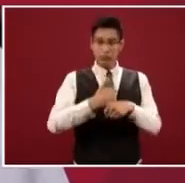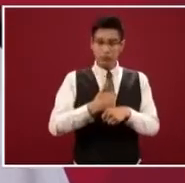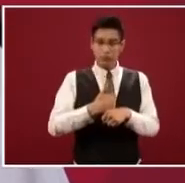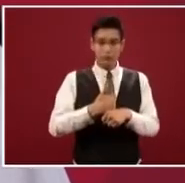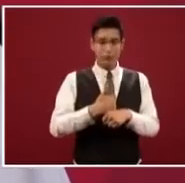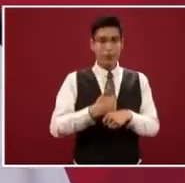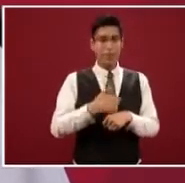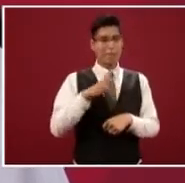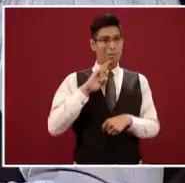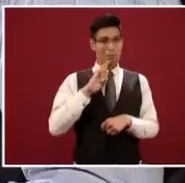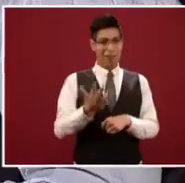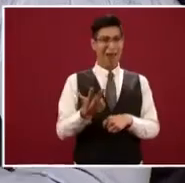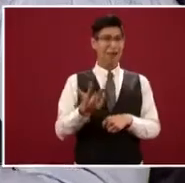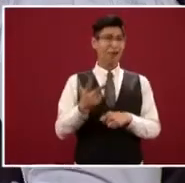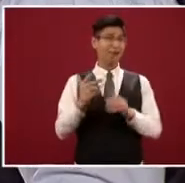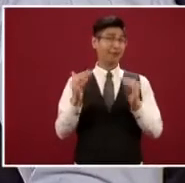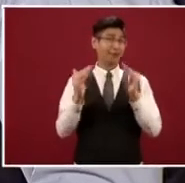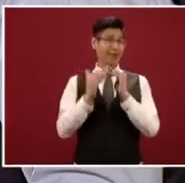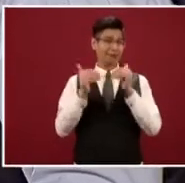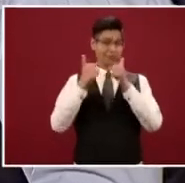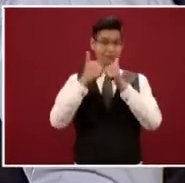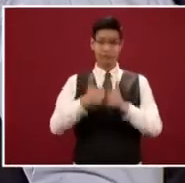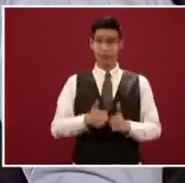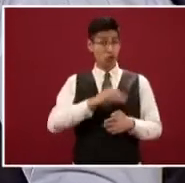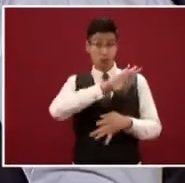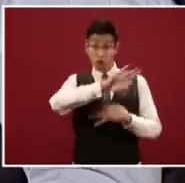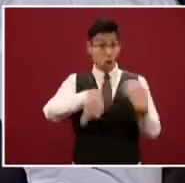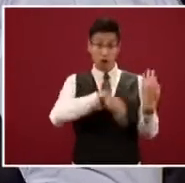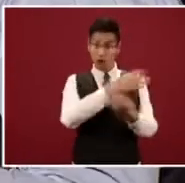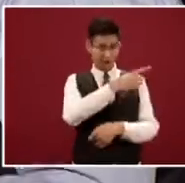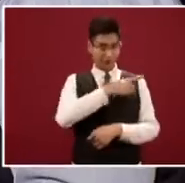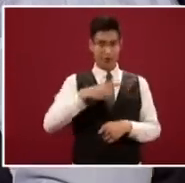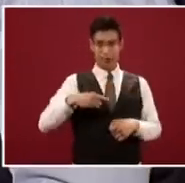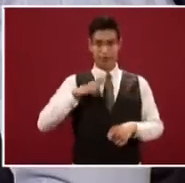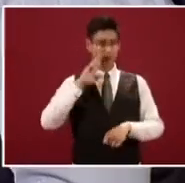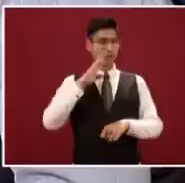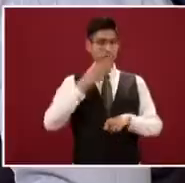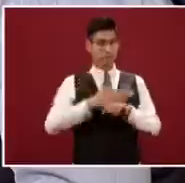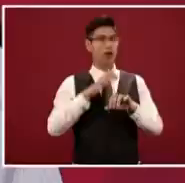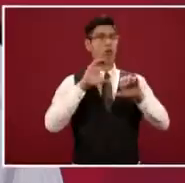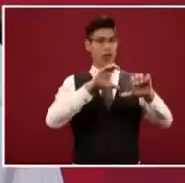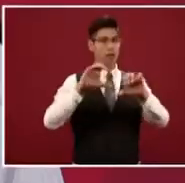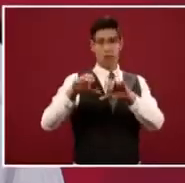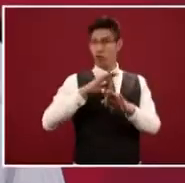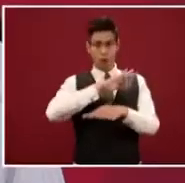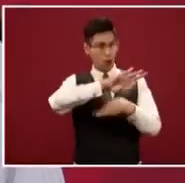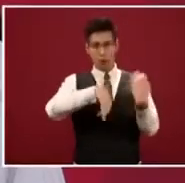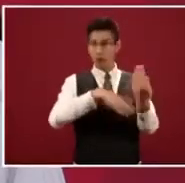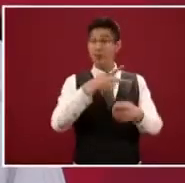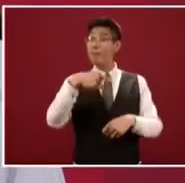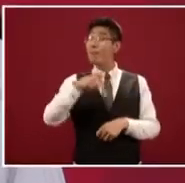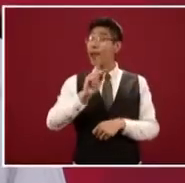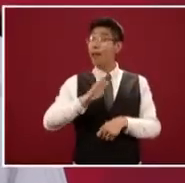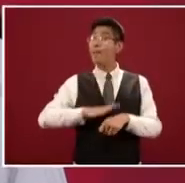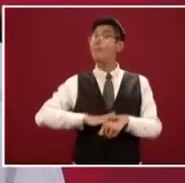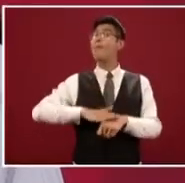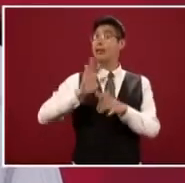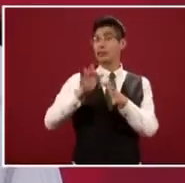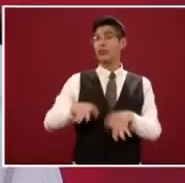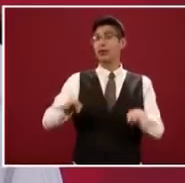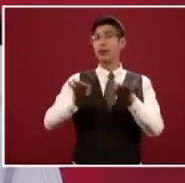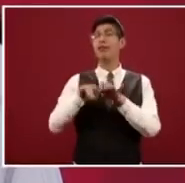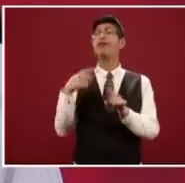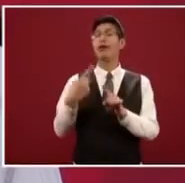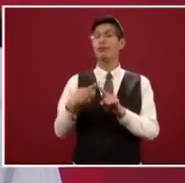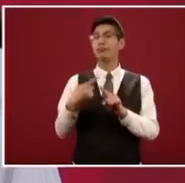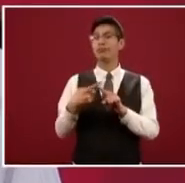las debemos de llevar a cabo, todos las debemos de poner en práctica. Si yo formo parte de alguno de estos grupos de riesgo,